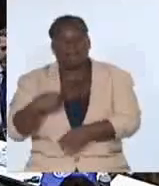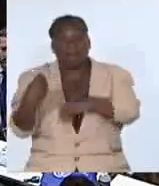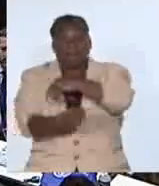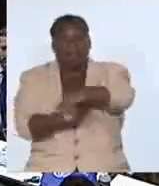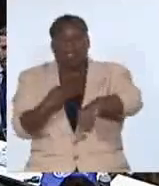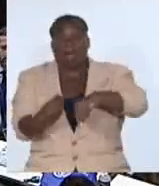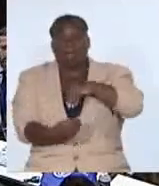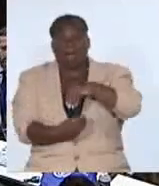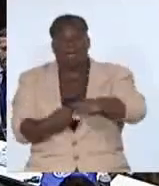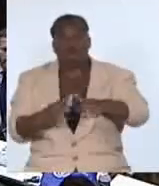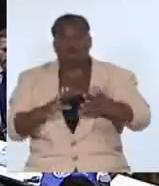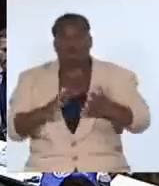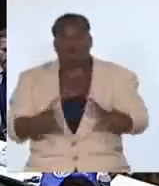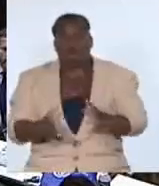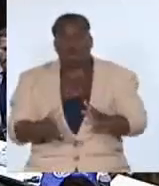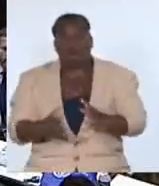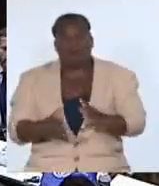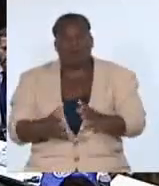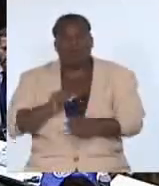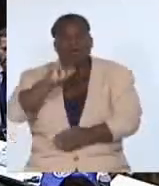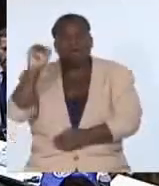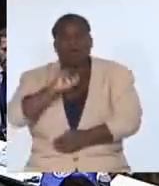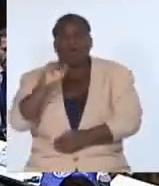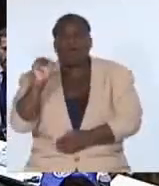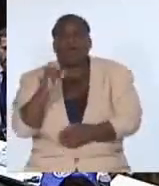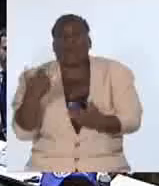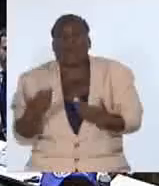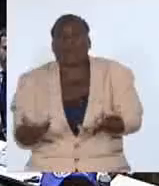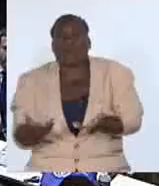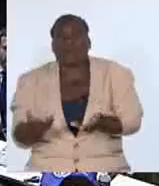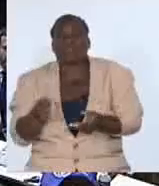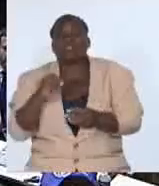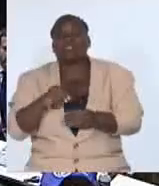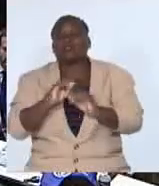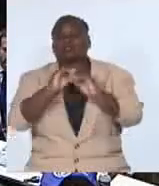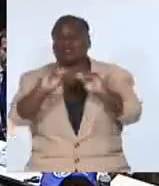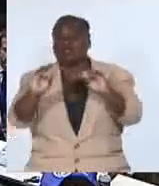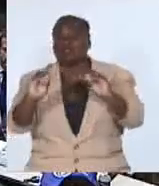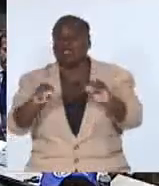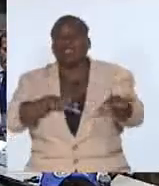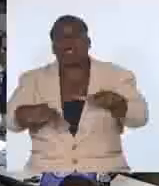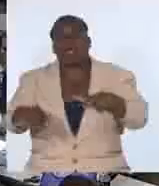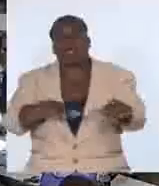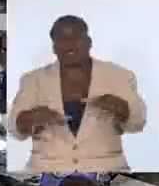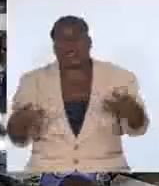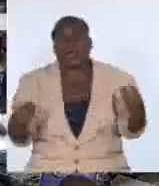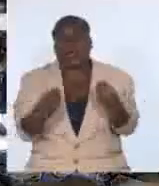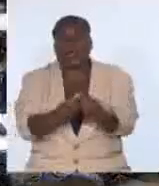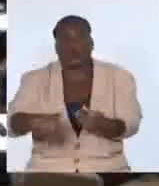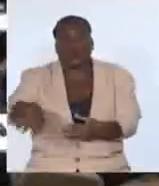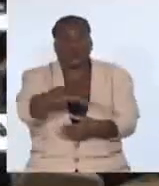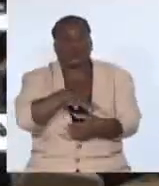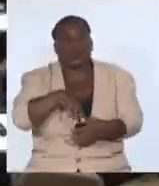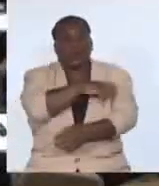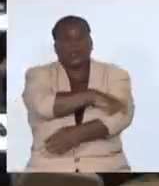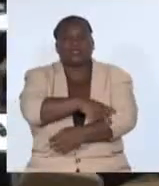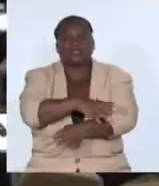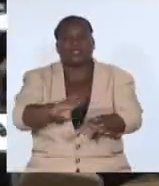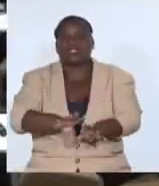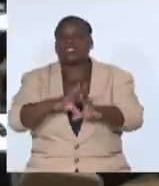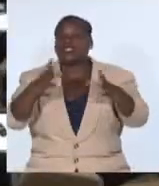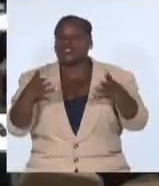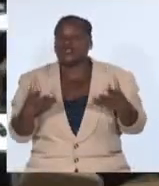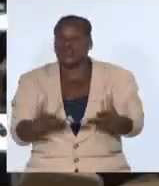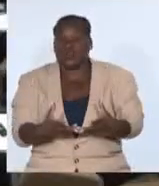reglas del juego y solo lo lograremos si movilizamos la acción conjunta todos o casi